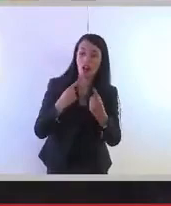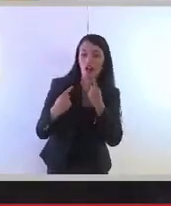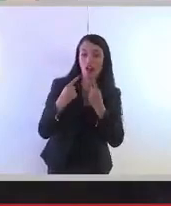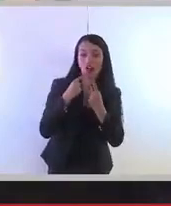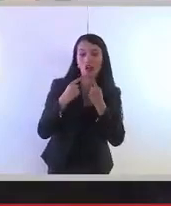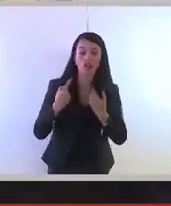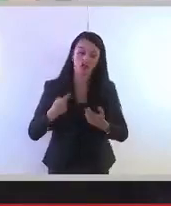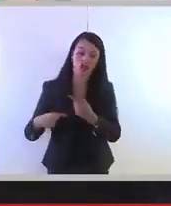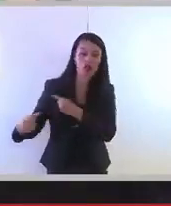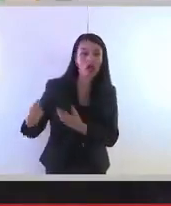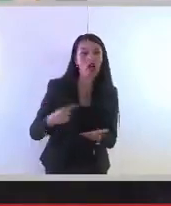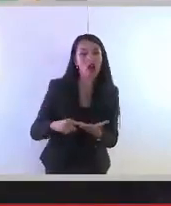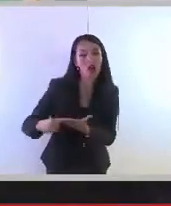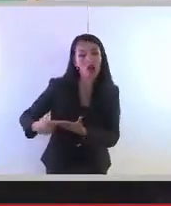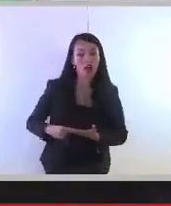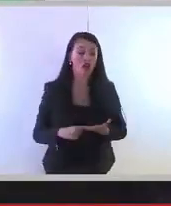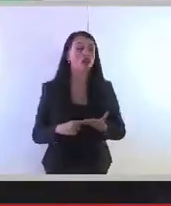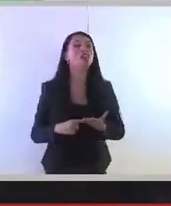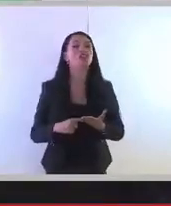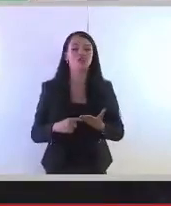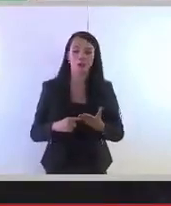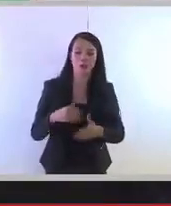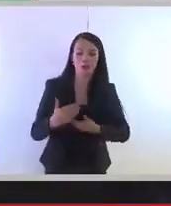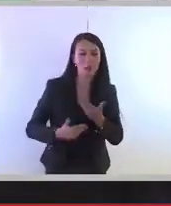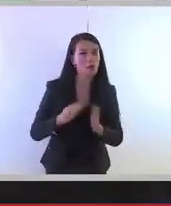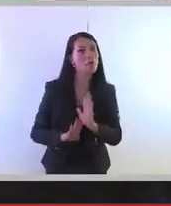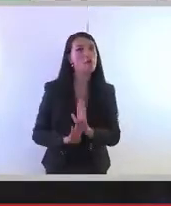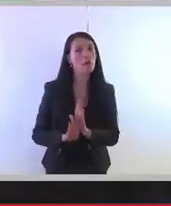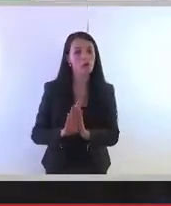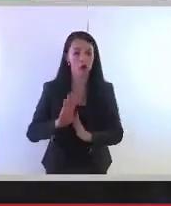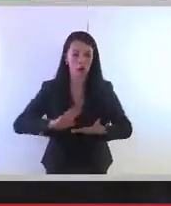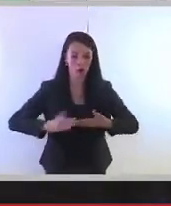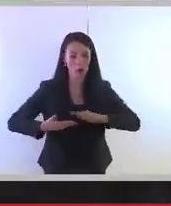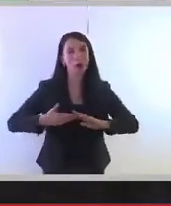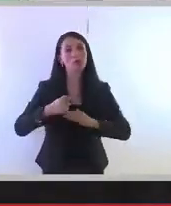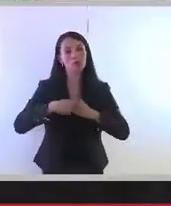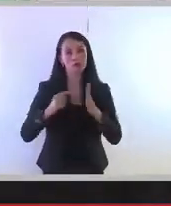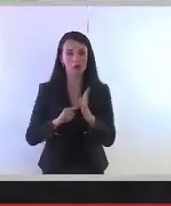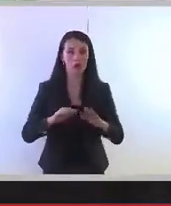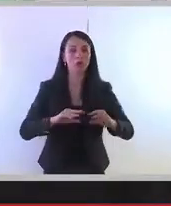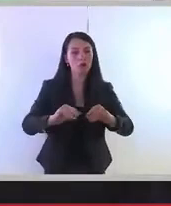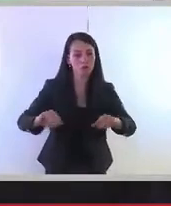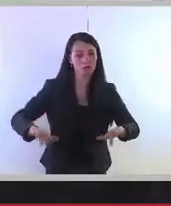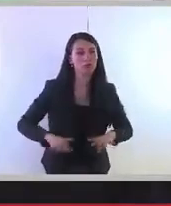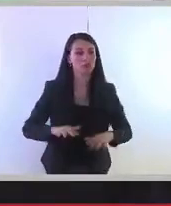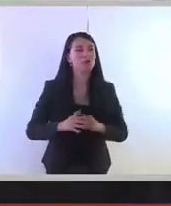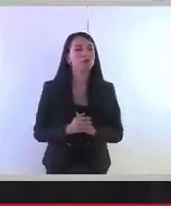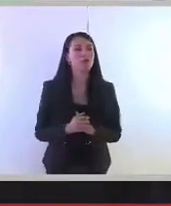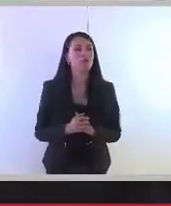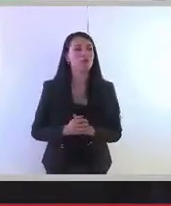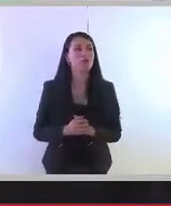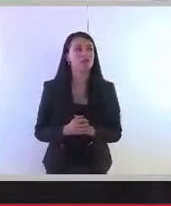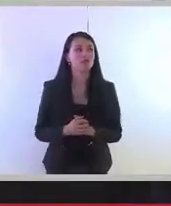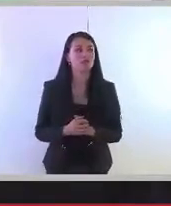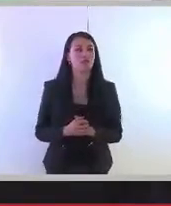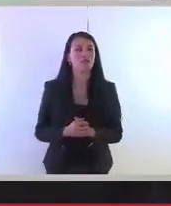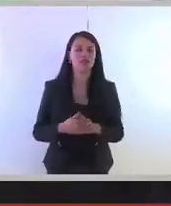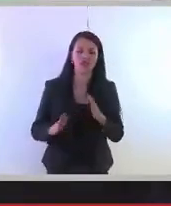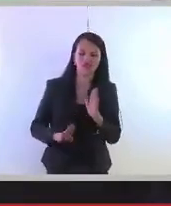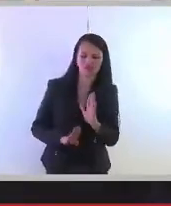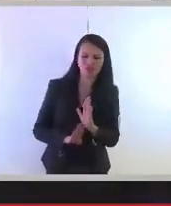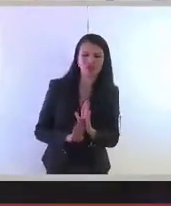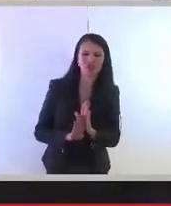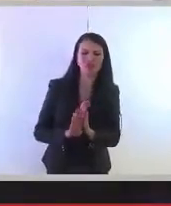entre nosotros y nosotras para avanzar también en esa paz total desde los territorios. Hemos avanzado